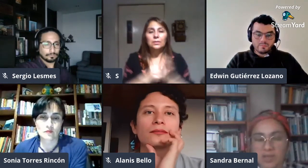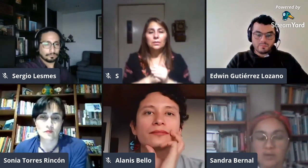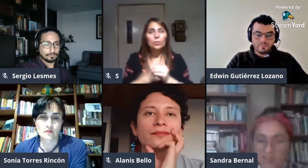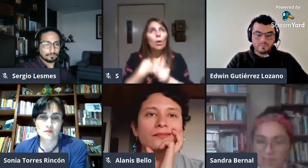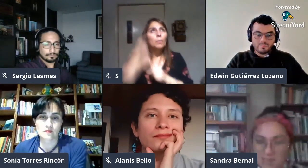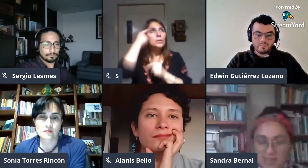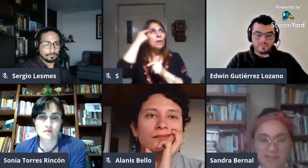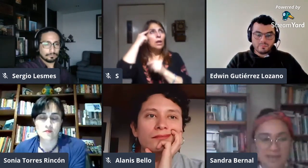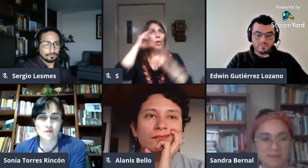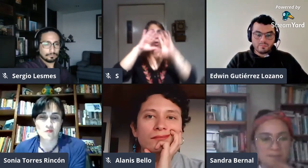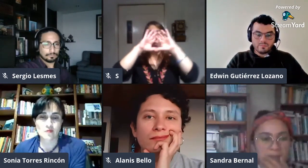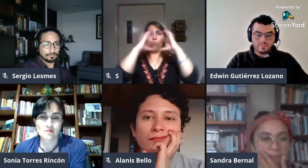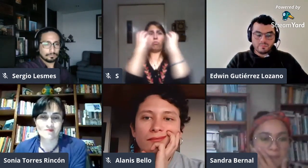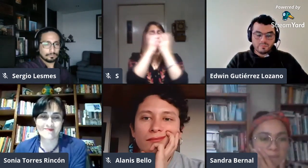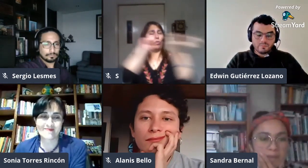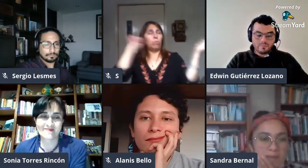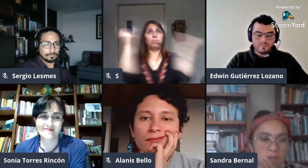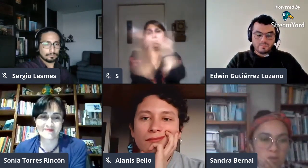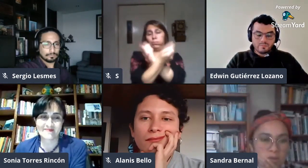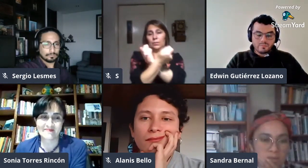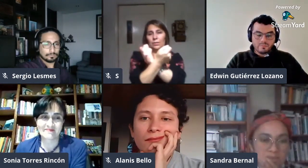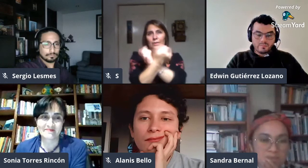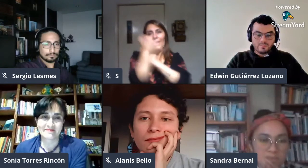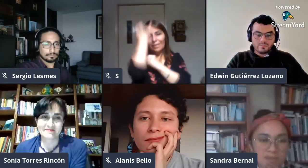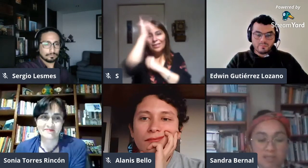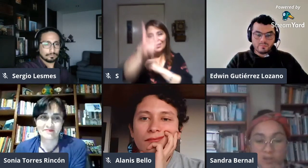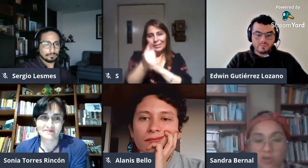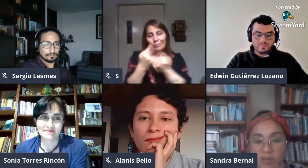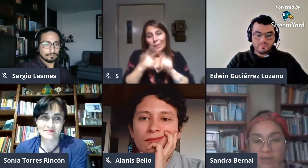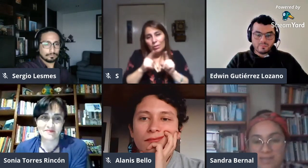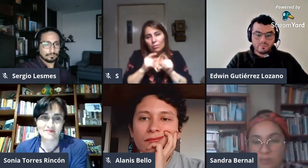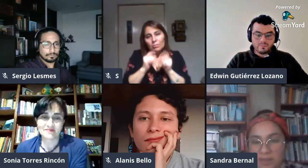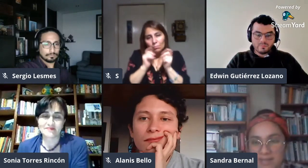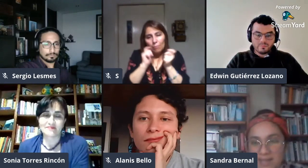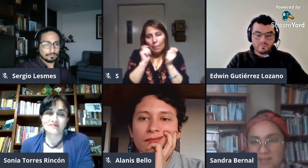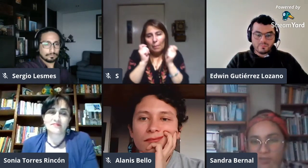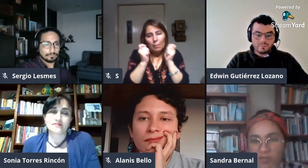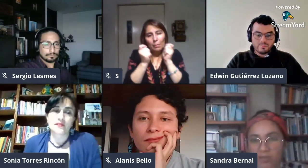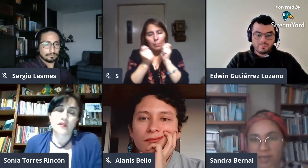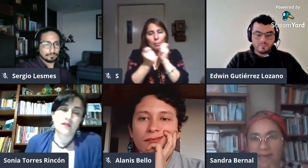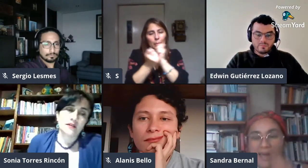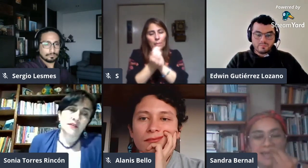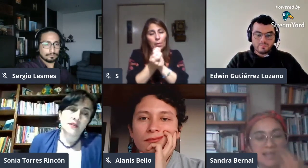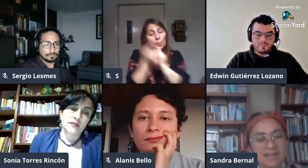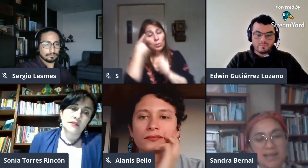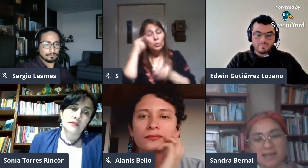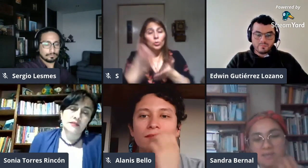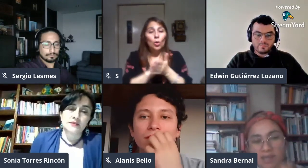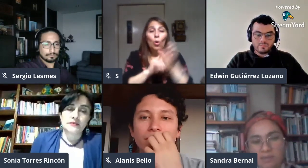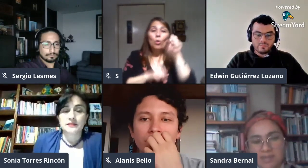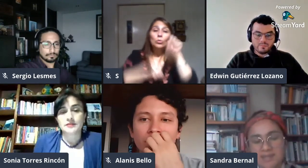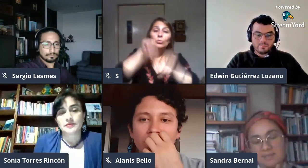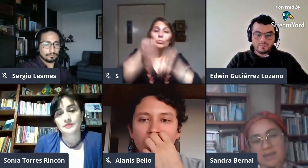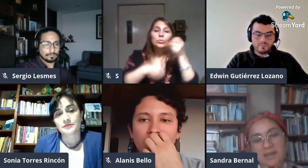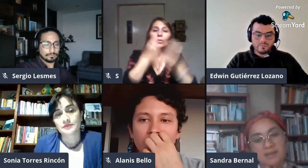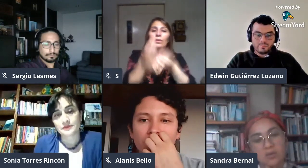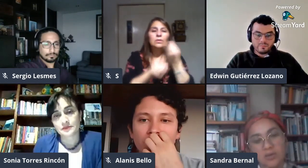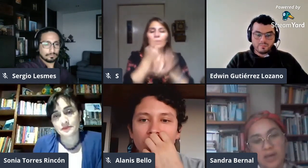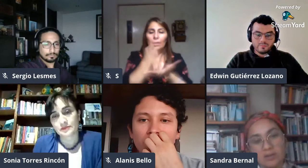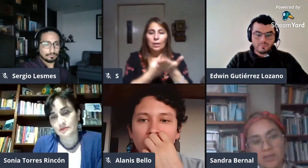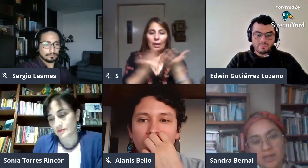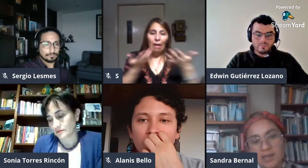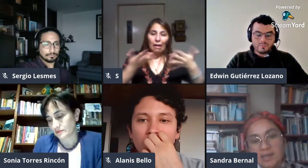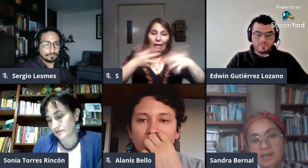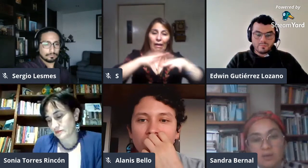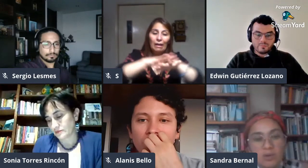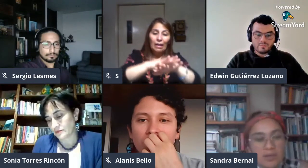mundo, aunque esa es la idea, pero dentro de lo que se puede hacer, yo creo que esas redes mínimas que se manejan de